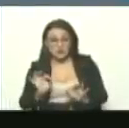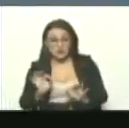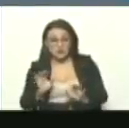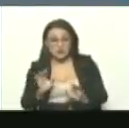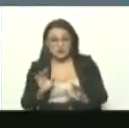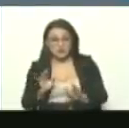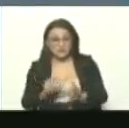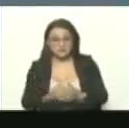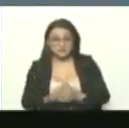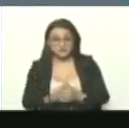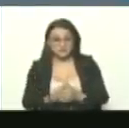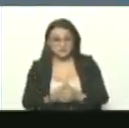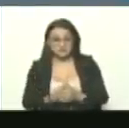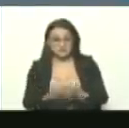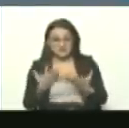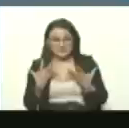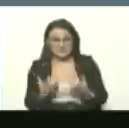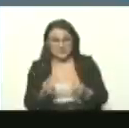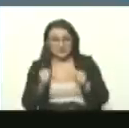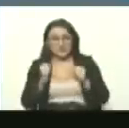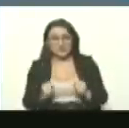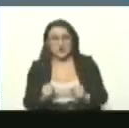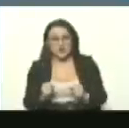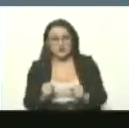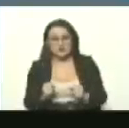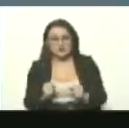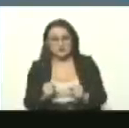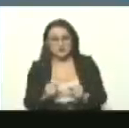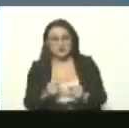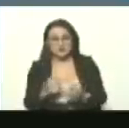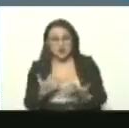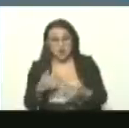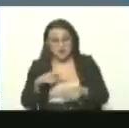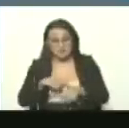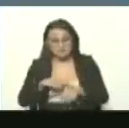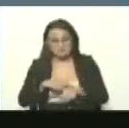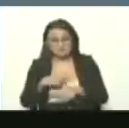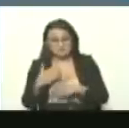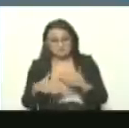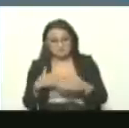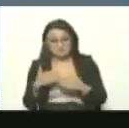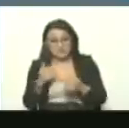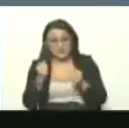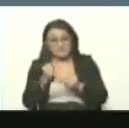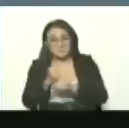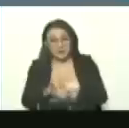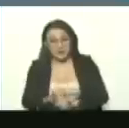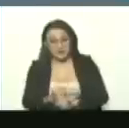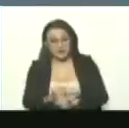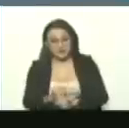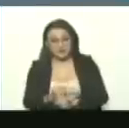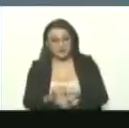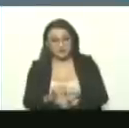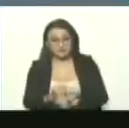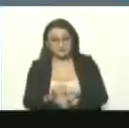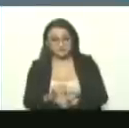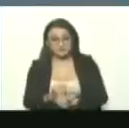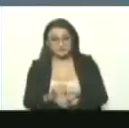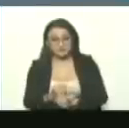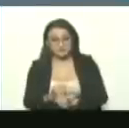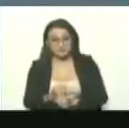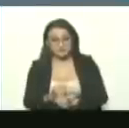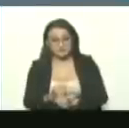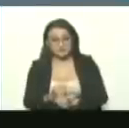en Uruguay. Una sequía extrema que están contando las horas para quedarse sin agua. Sí, una cosa en las